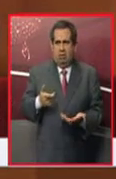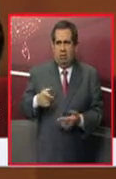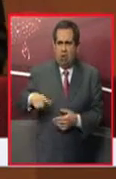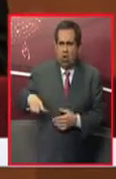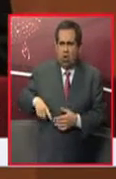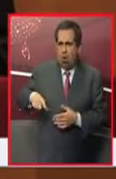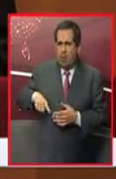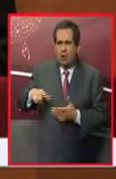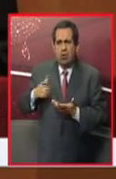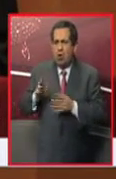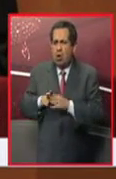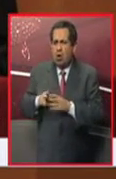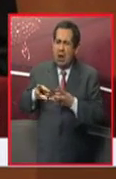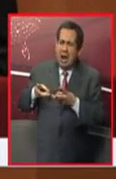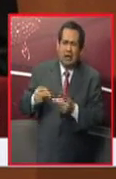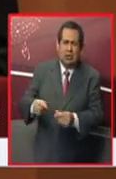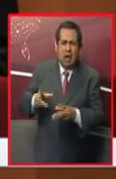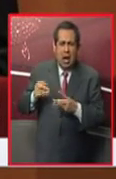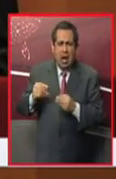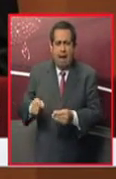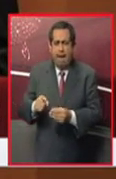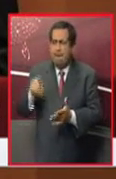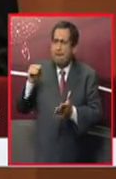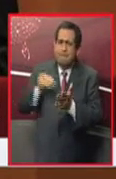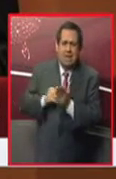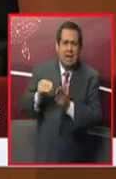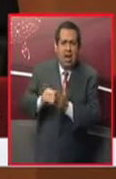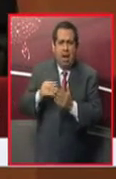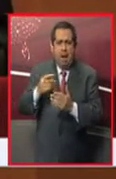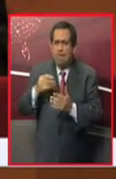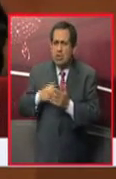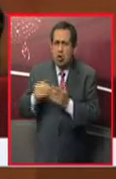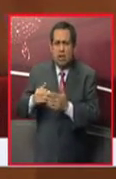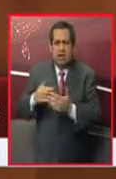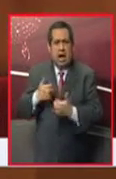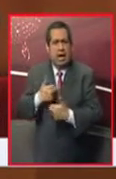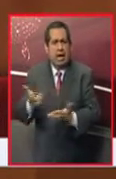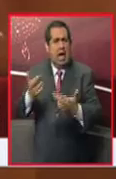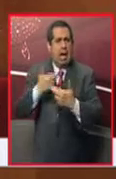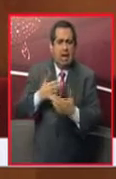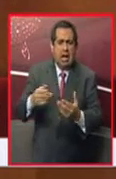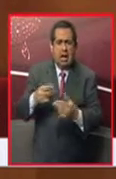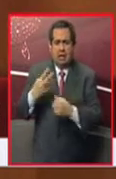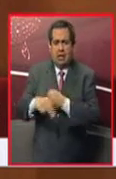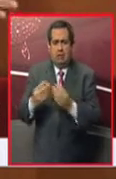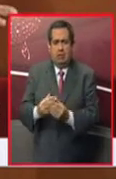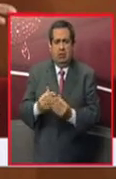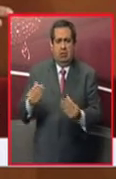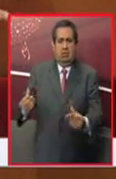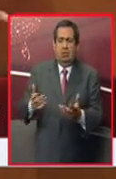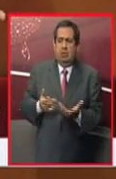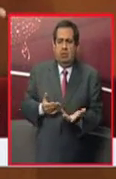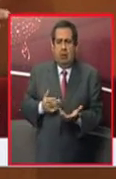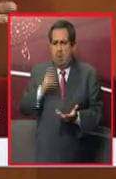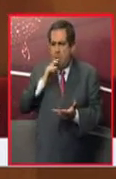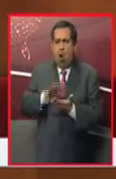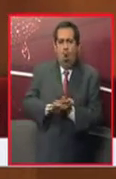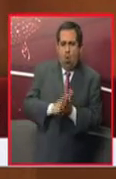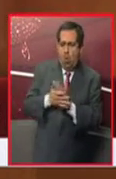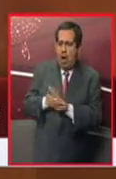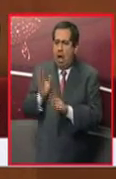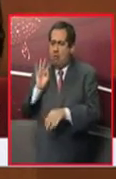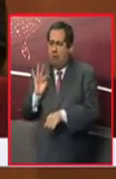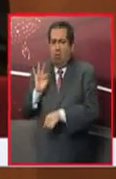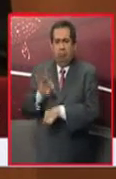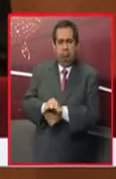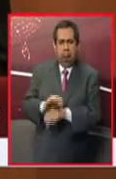Estado gastó miles de millones para regalar televisoras, bueno, siquiera hubieran gastado para